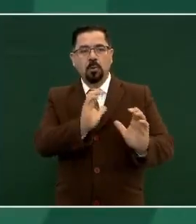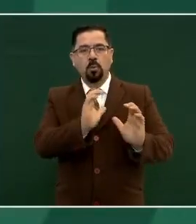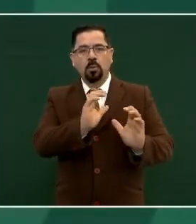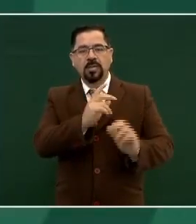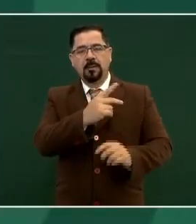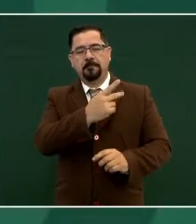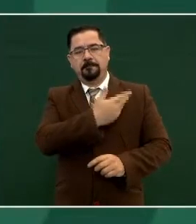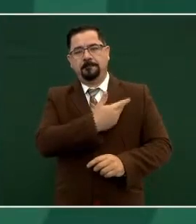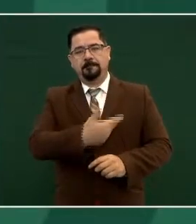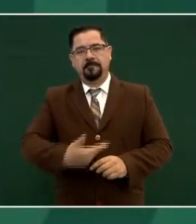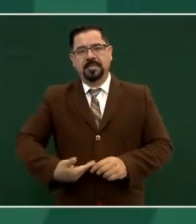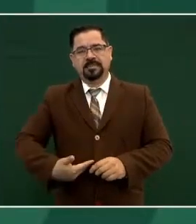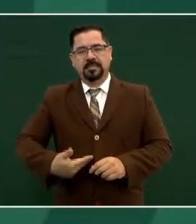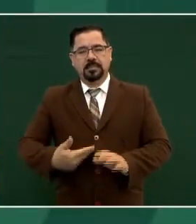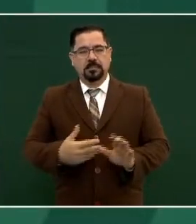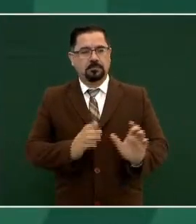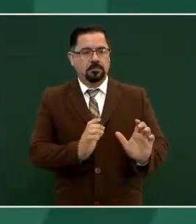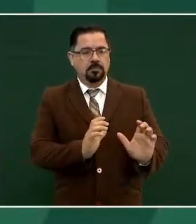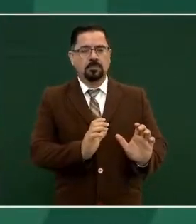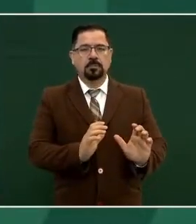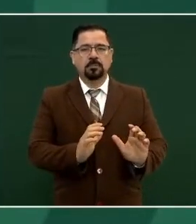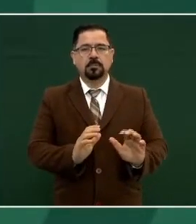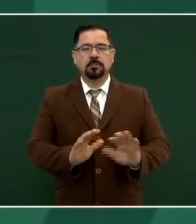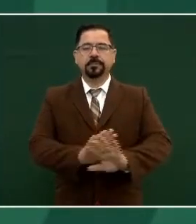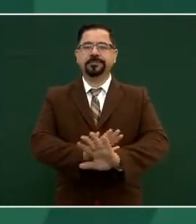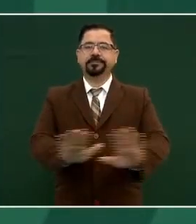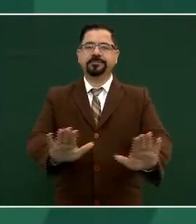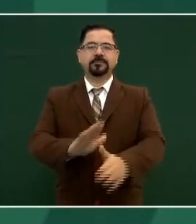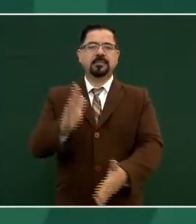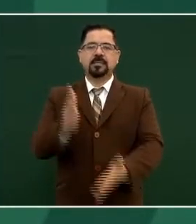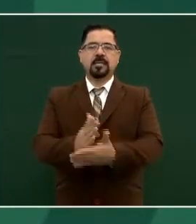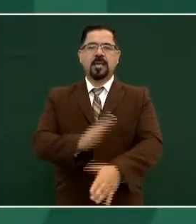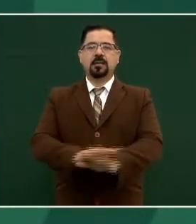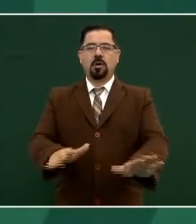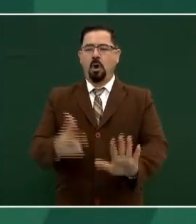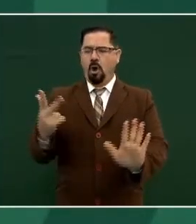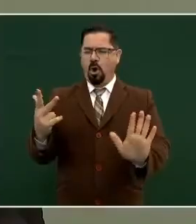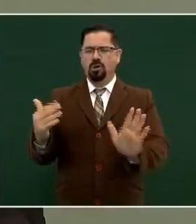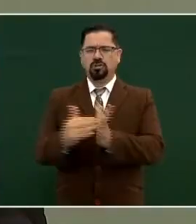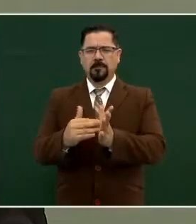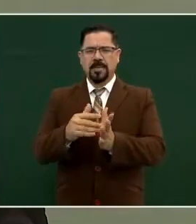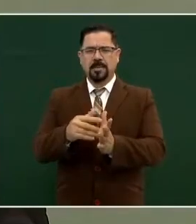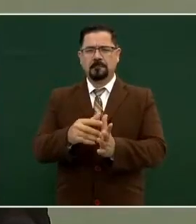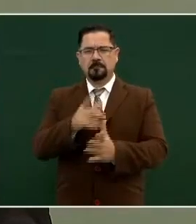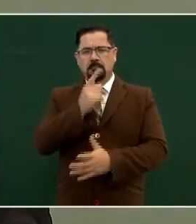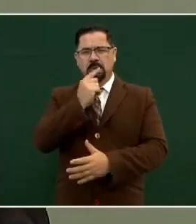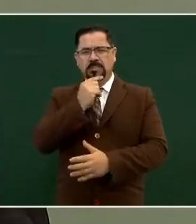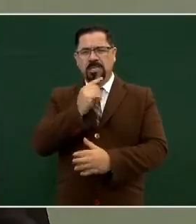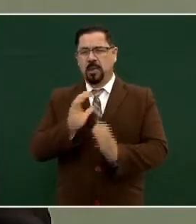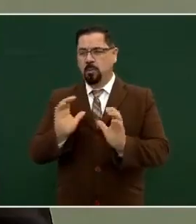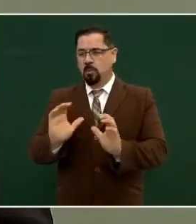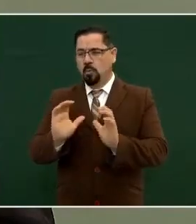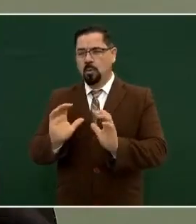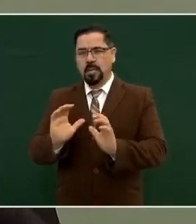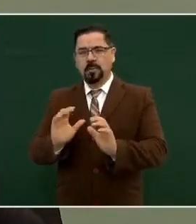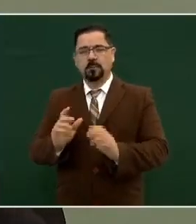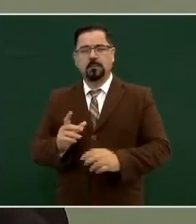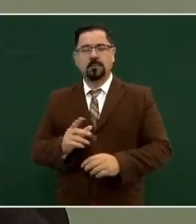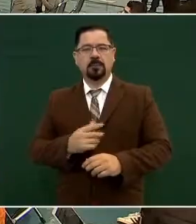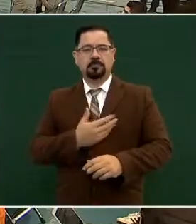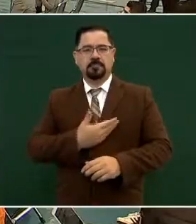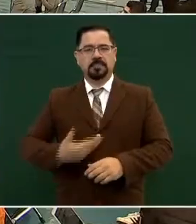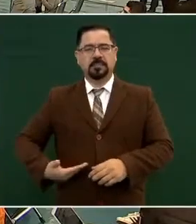presidente. Ya no hay 8,000 elementos cuidando al presidente. Son